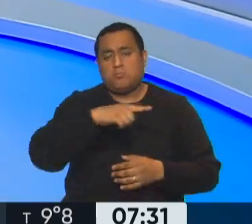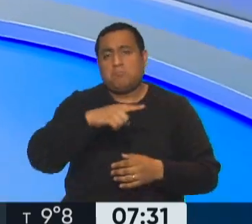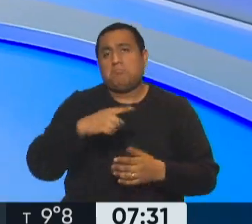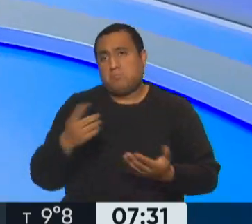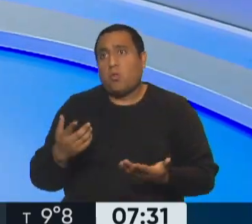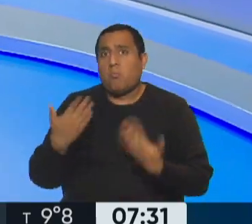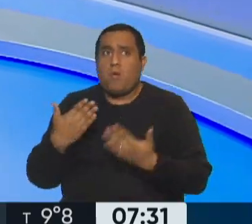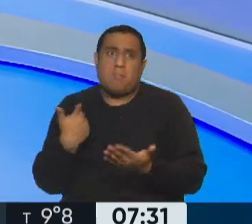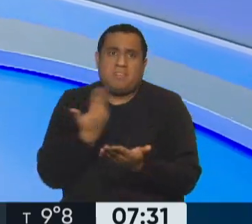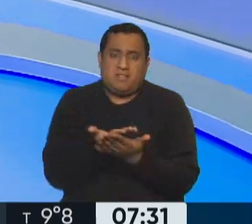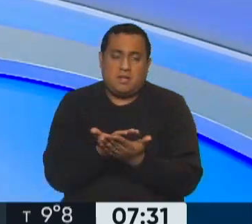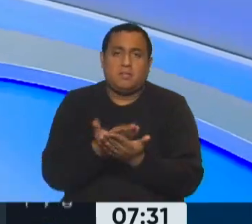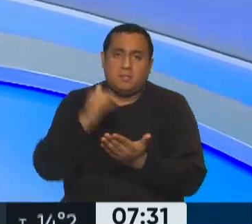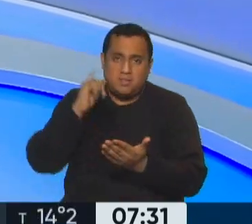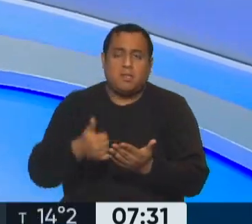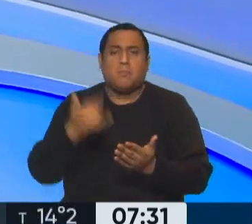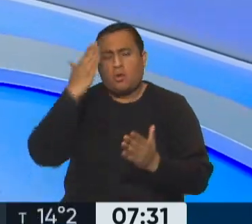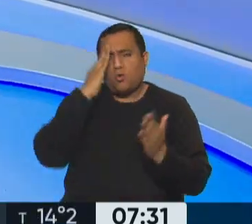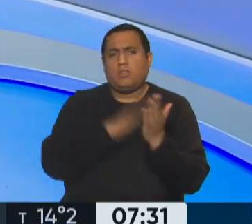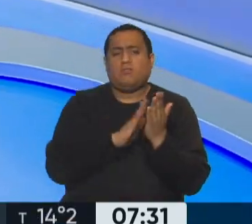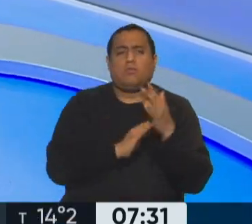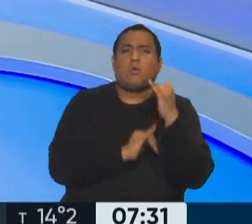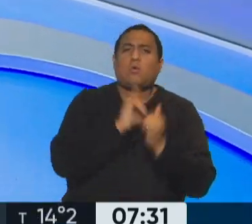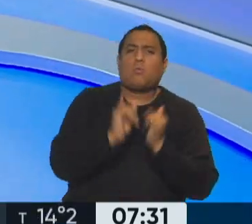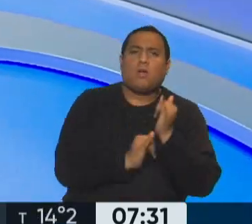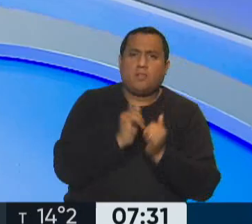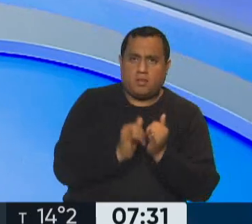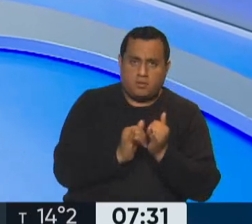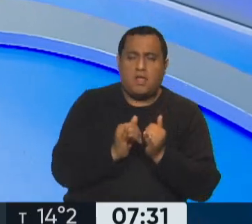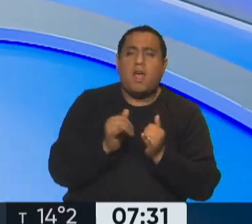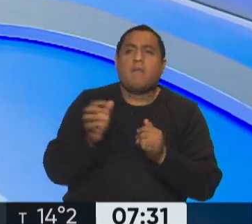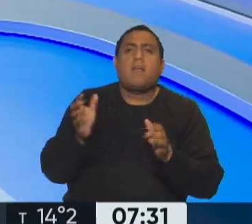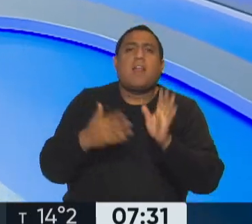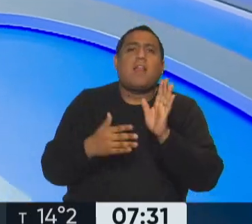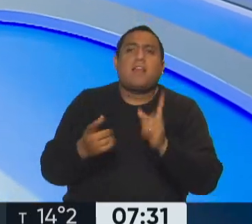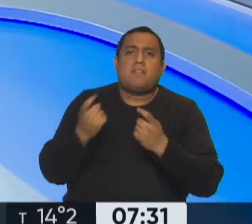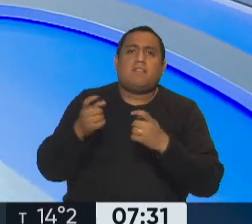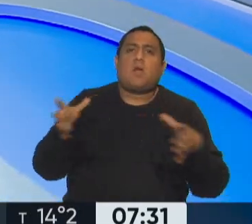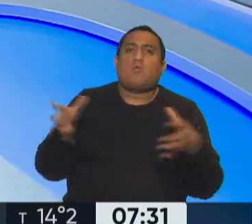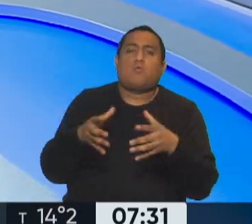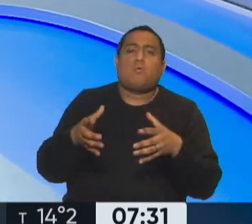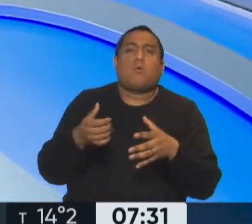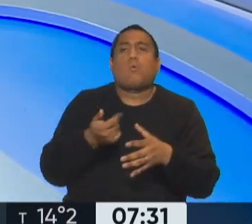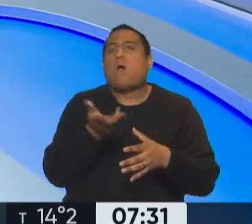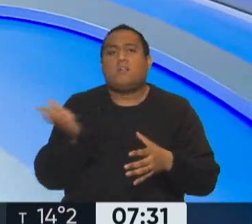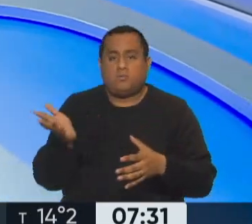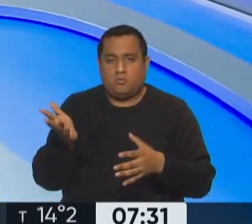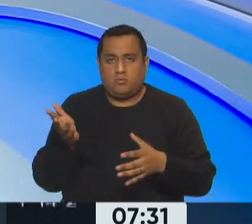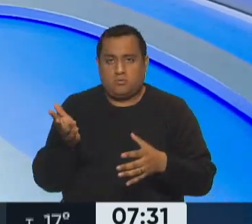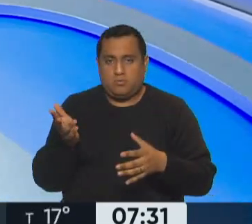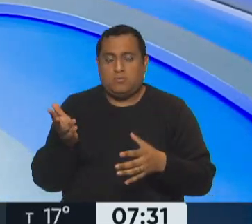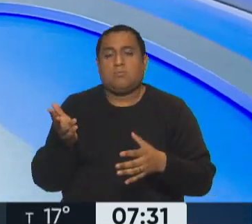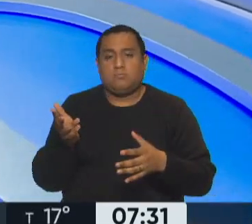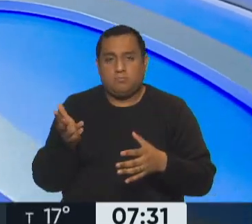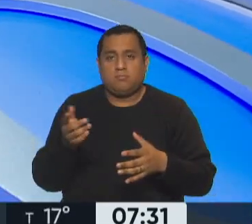ocurrió en la jornada ya ahora también la constitución es clara respecto a las mayorías necesarias para llevar adelante está hablando